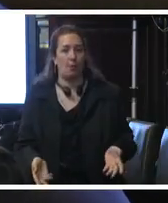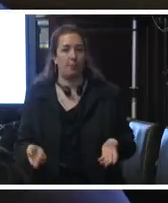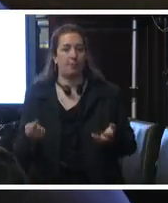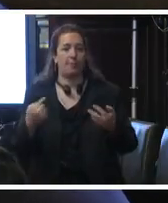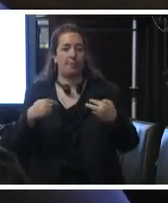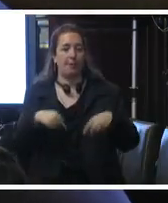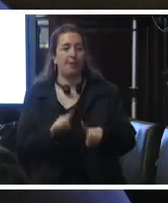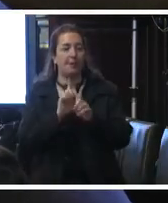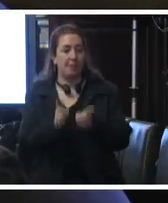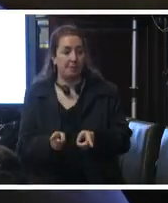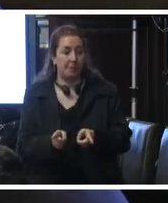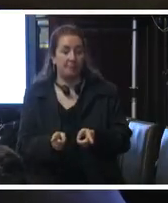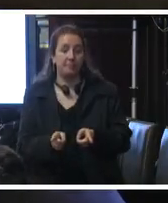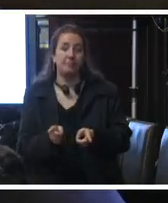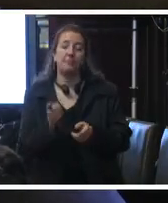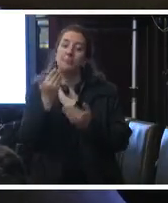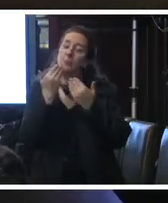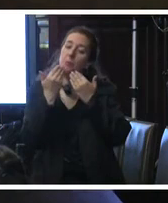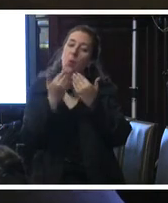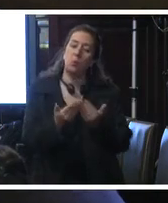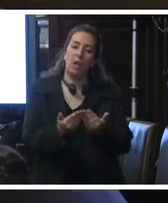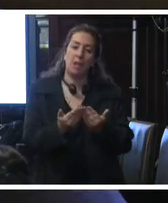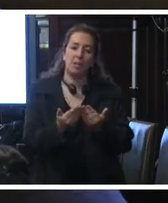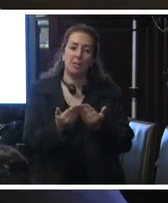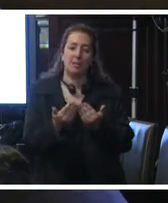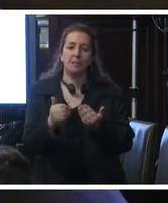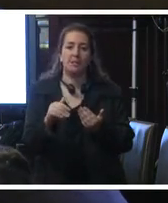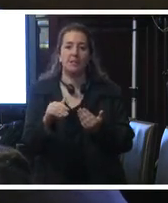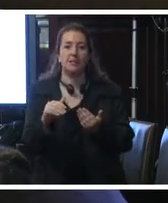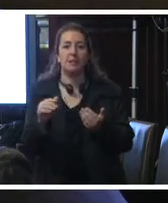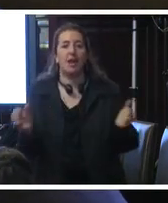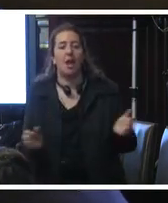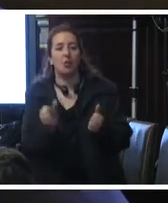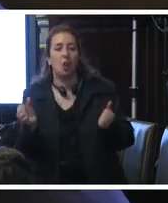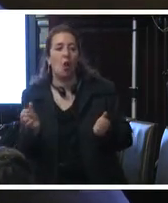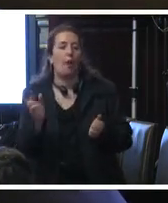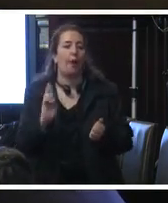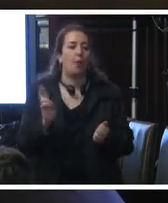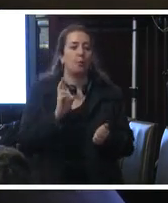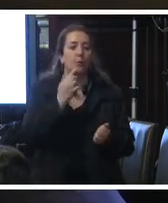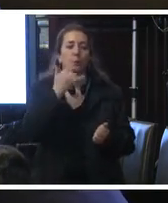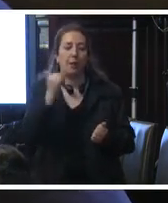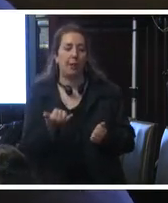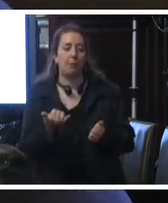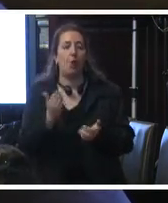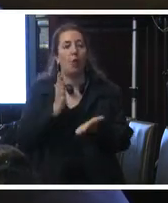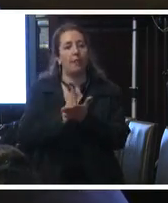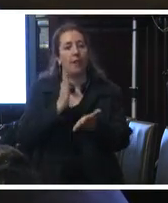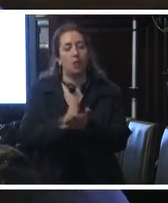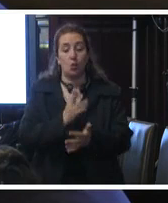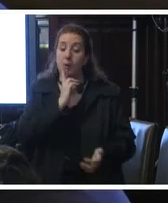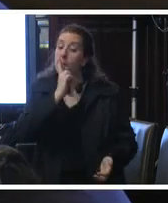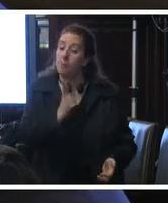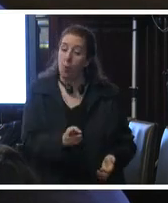precisión. Y también preguntarles si han accionado recursos como, por ejemplo, el derecho de rectificación o